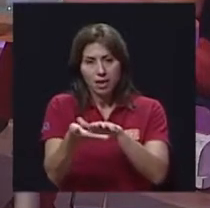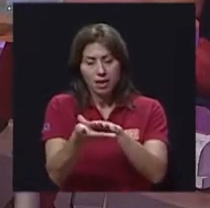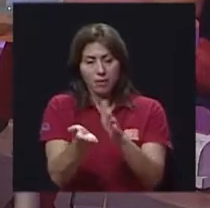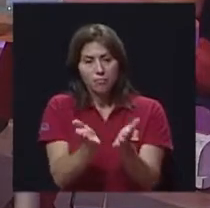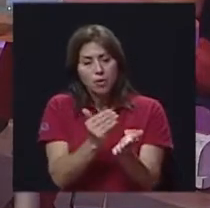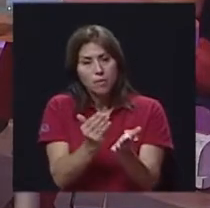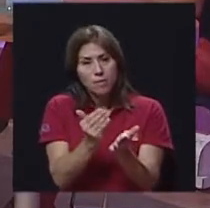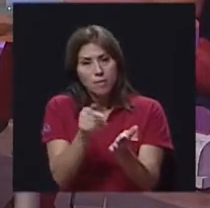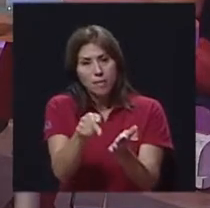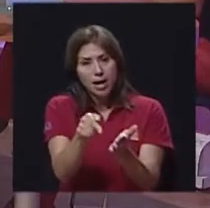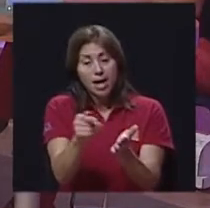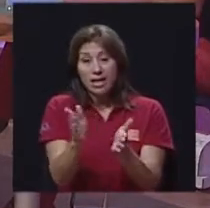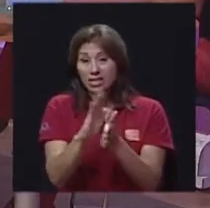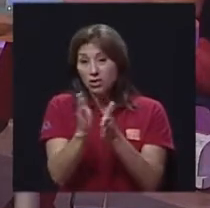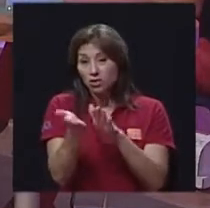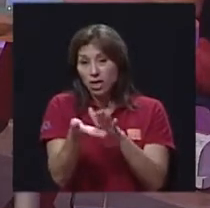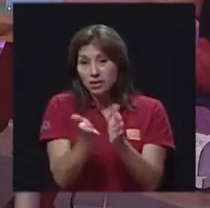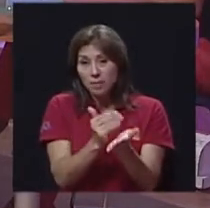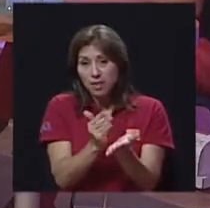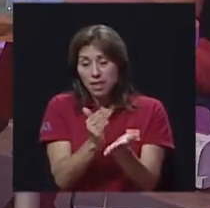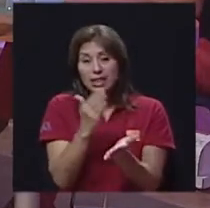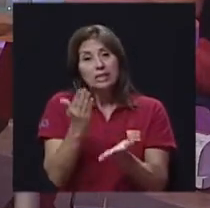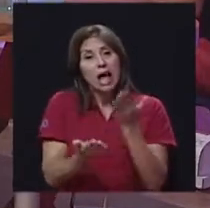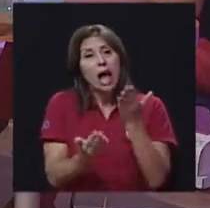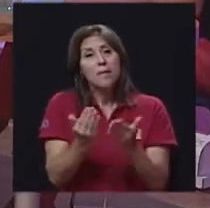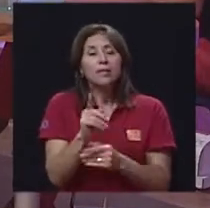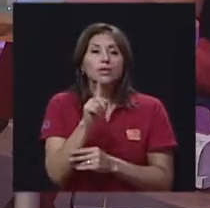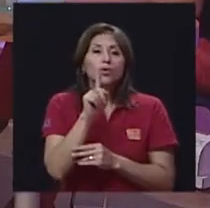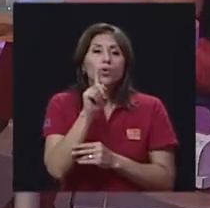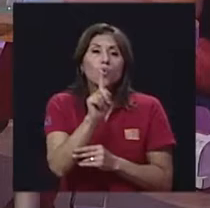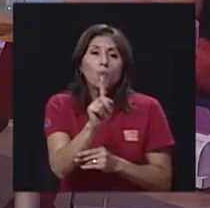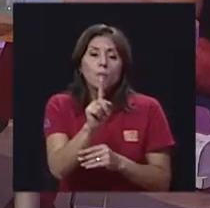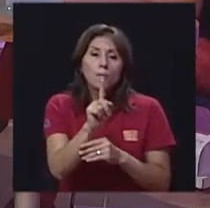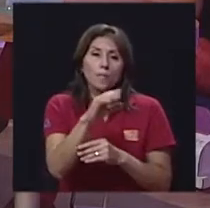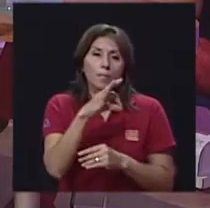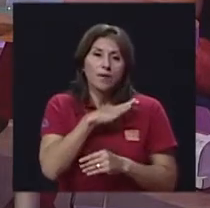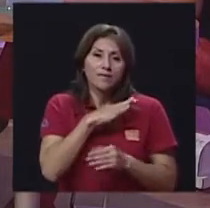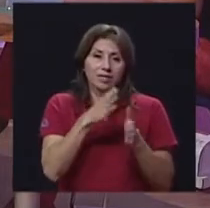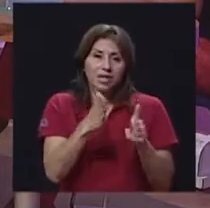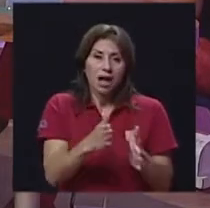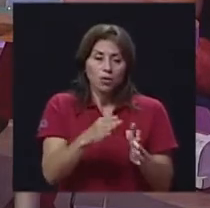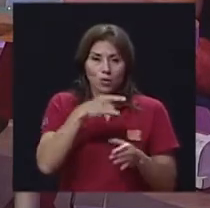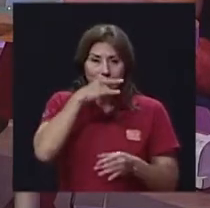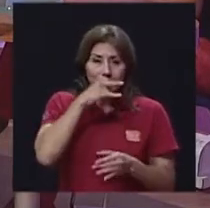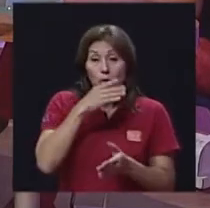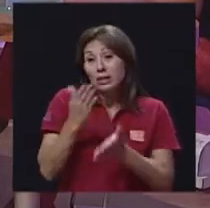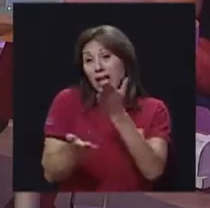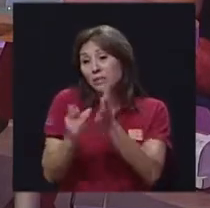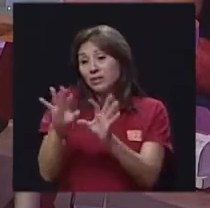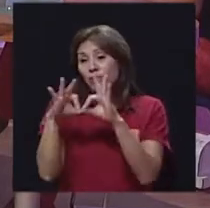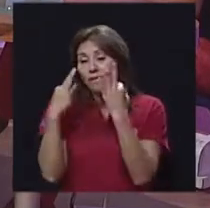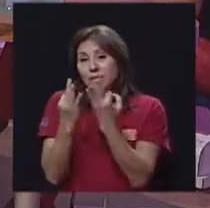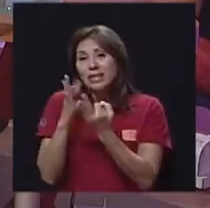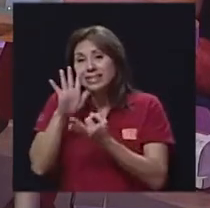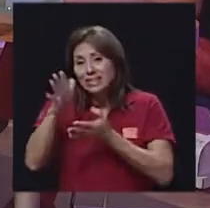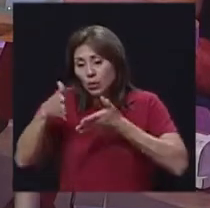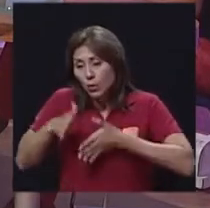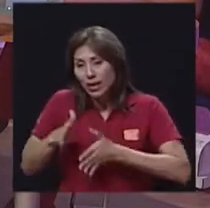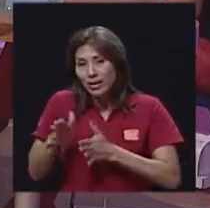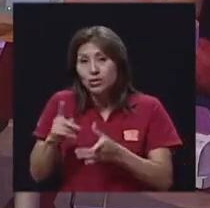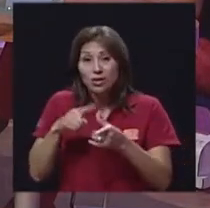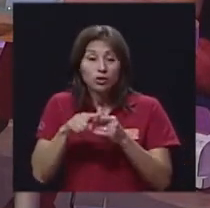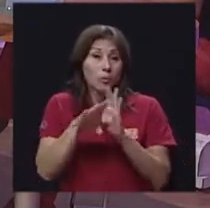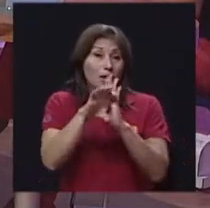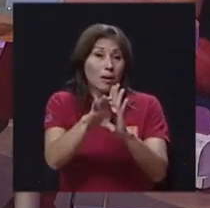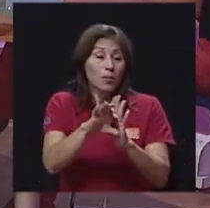esos expedientes pueden haber un beneficiario como pueden haber cinco. Así que si tenemos una pensión de 50.000 colones, donde